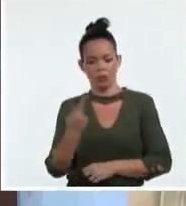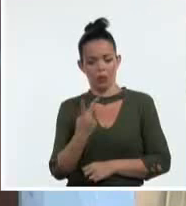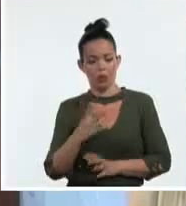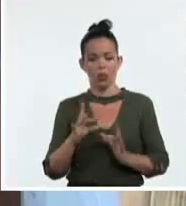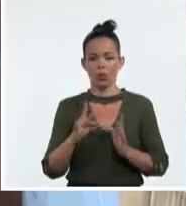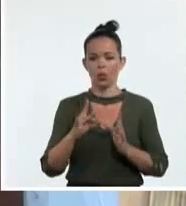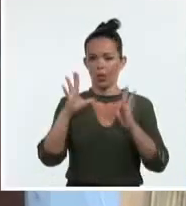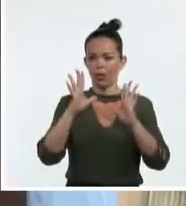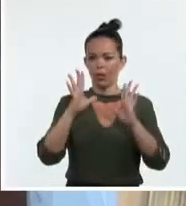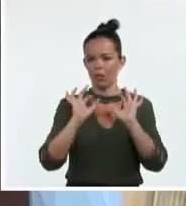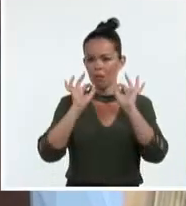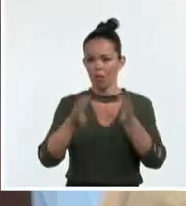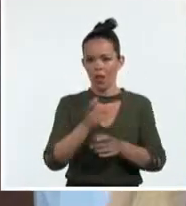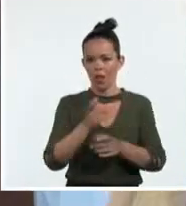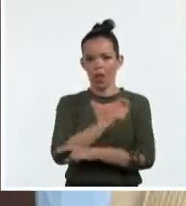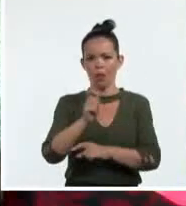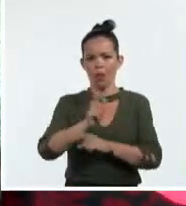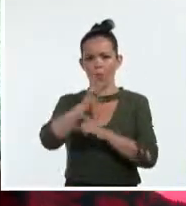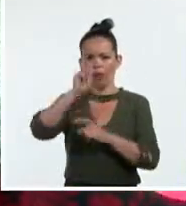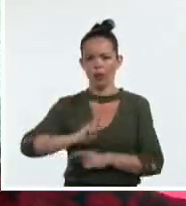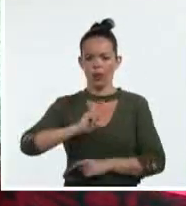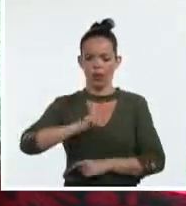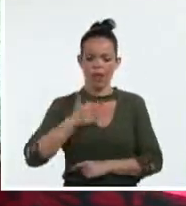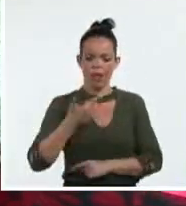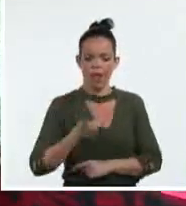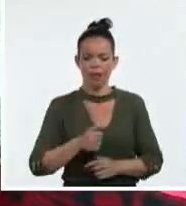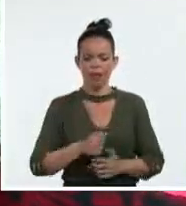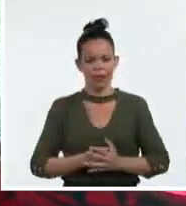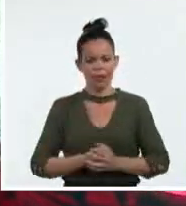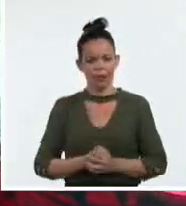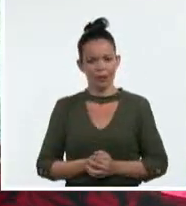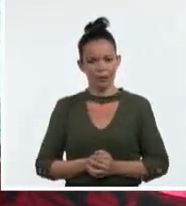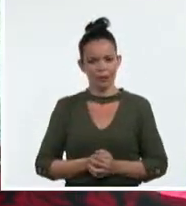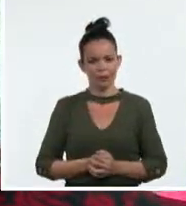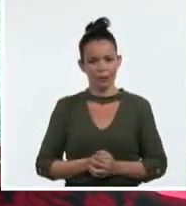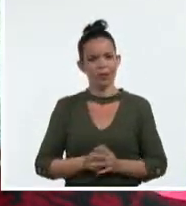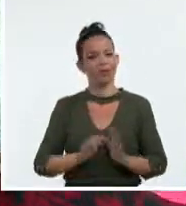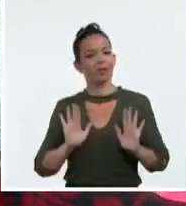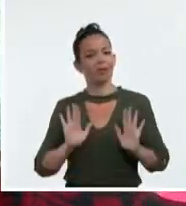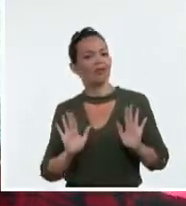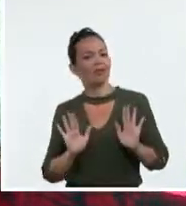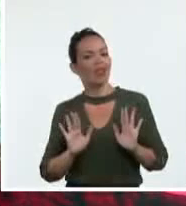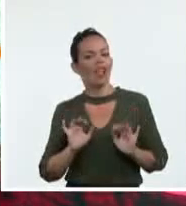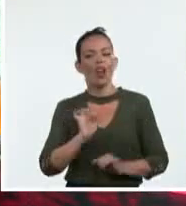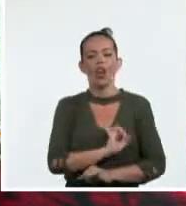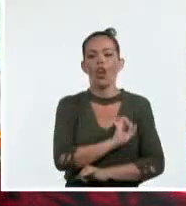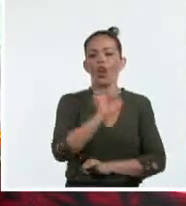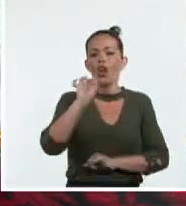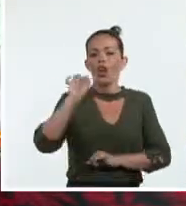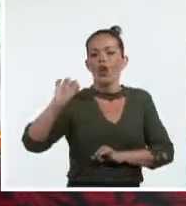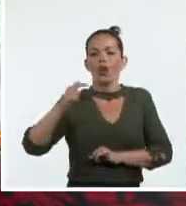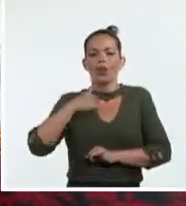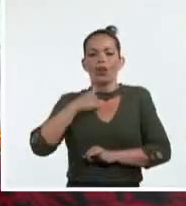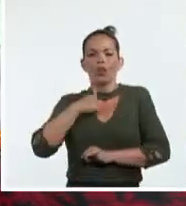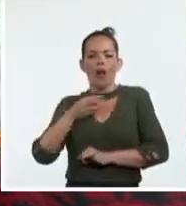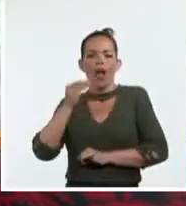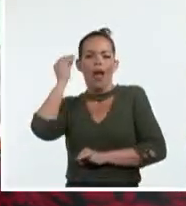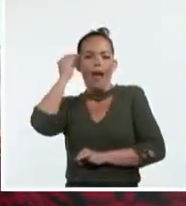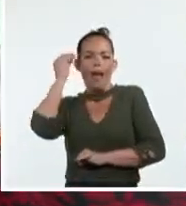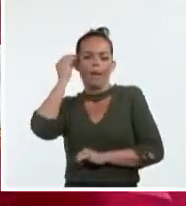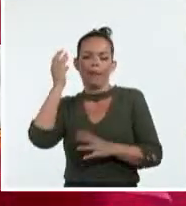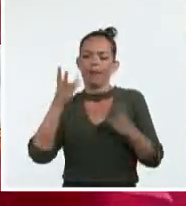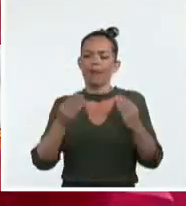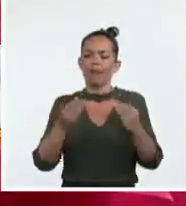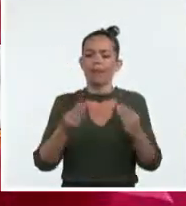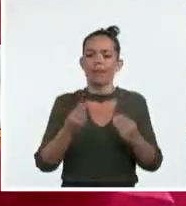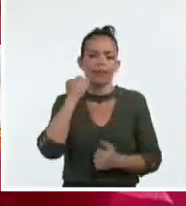arte, Orlando Rodríguez, y ese señor descubrió y logró sacar de nosotros lo mejor que podíamos hacer en la